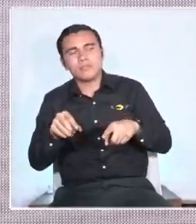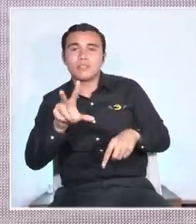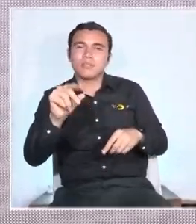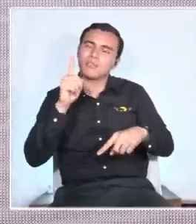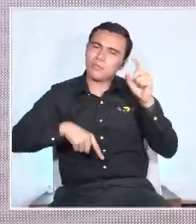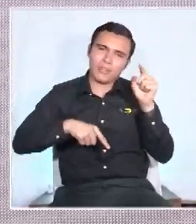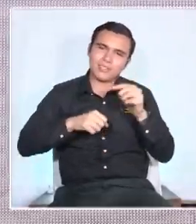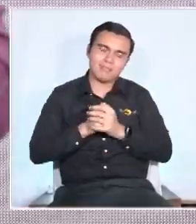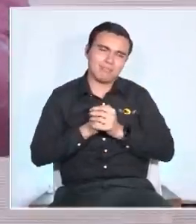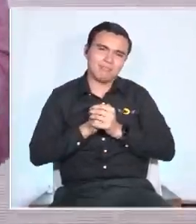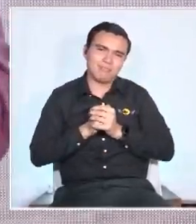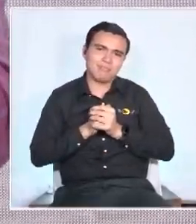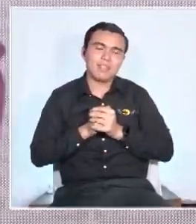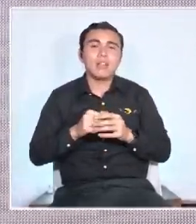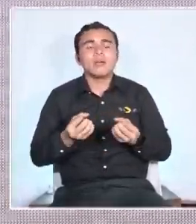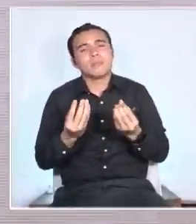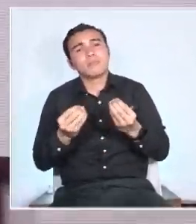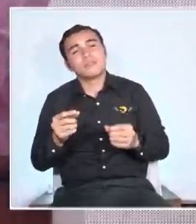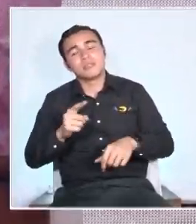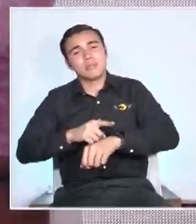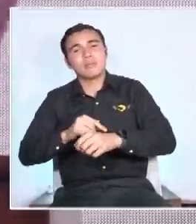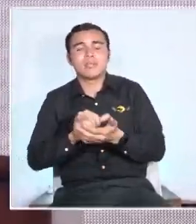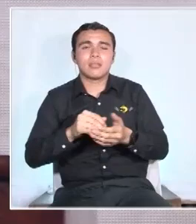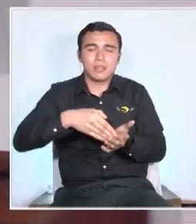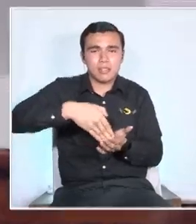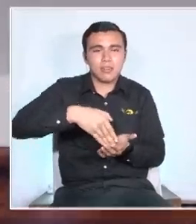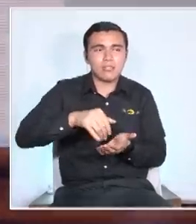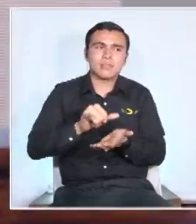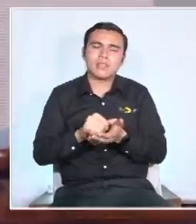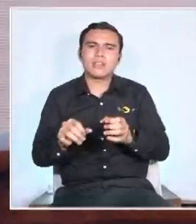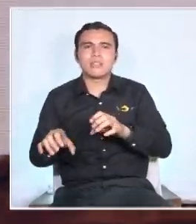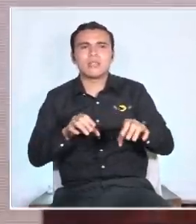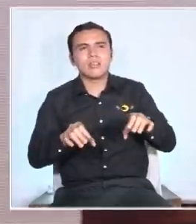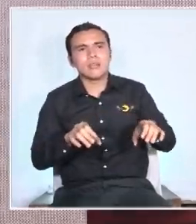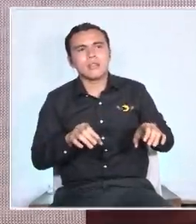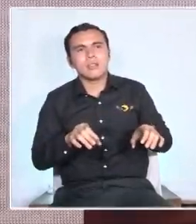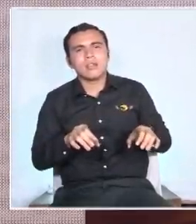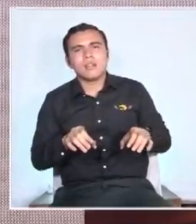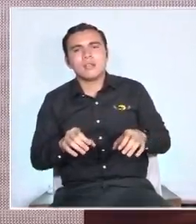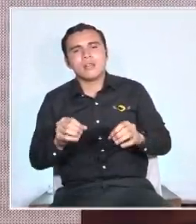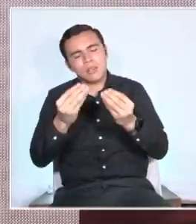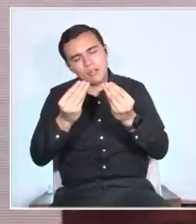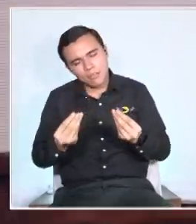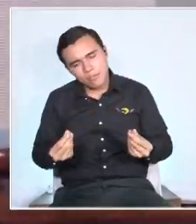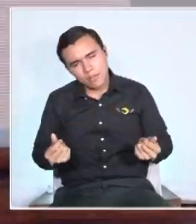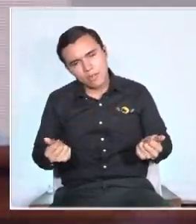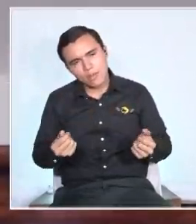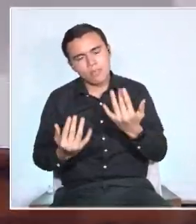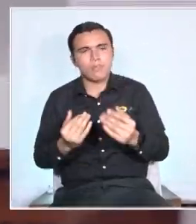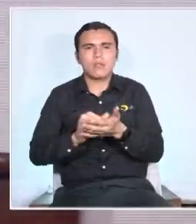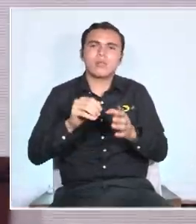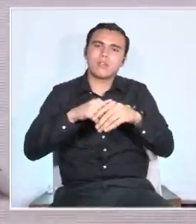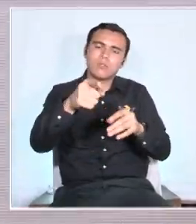hacer. Y muchas veces esas debilidades hacen que se apague el fuego de Dios en tu vida.